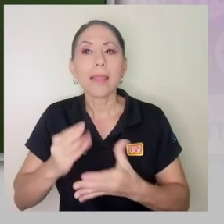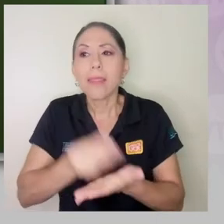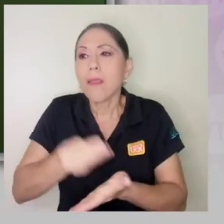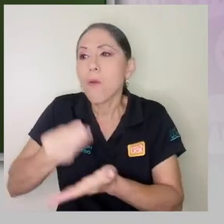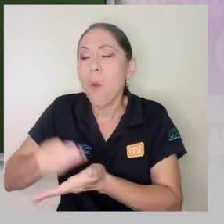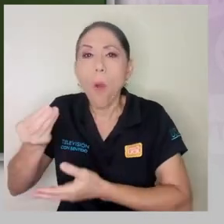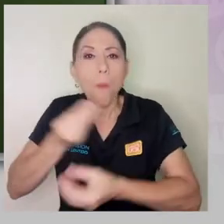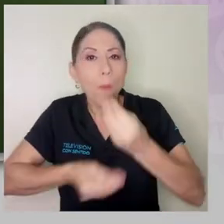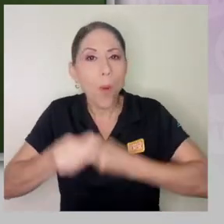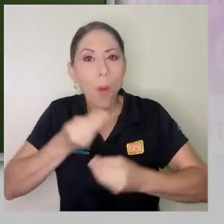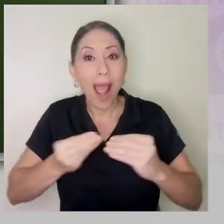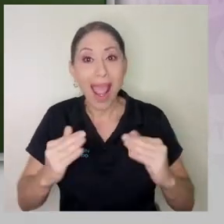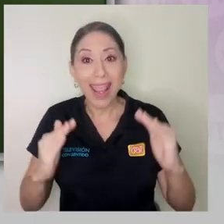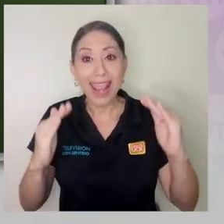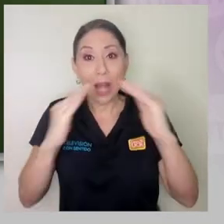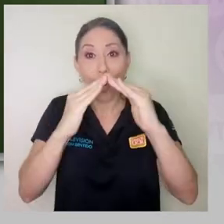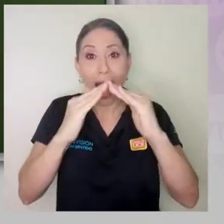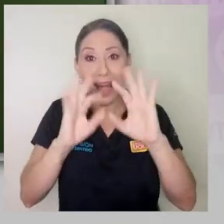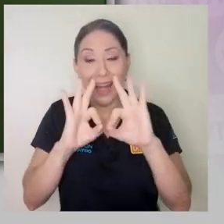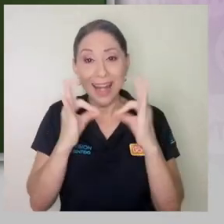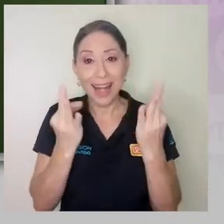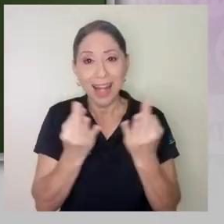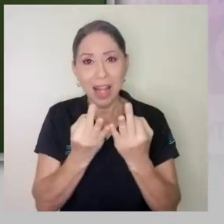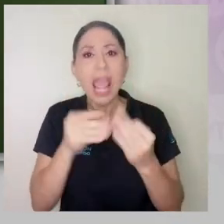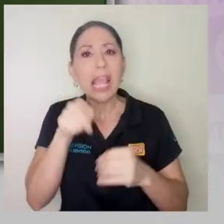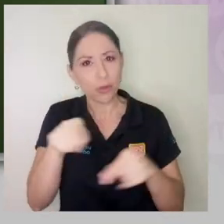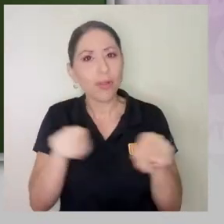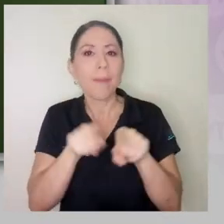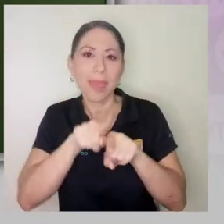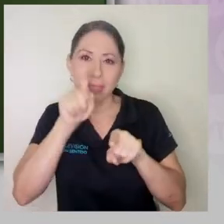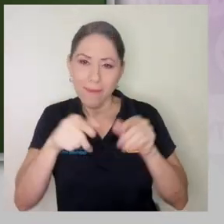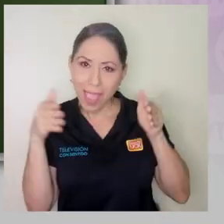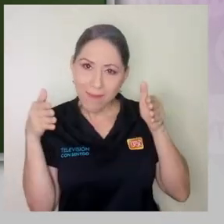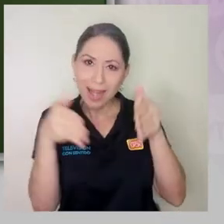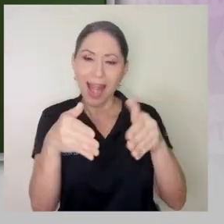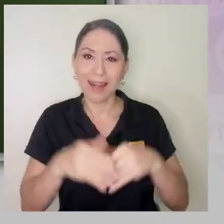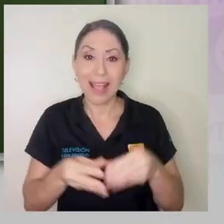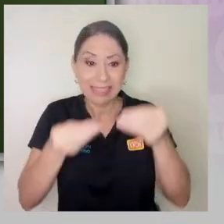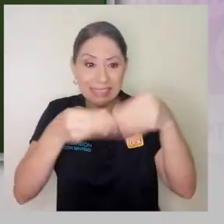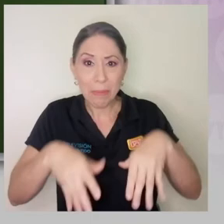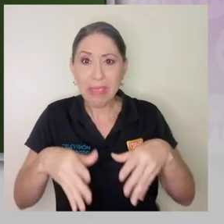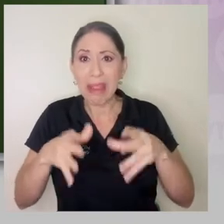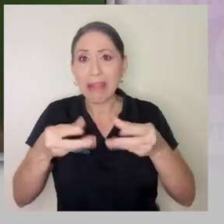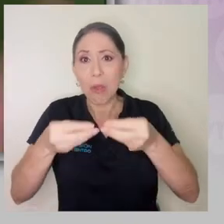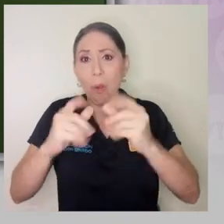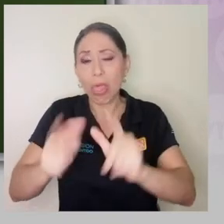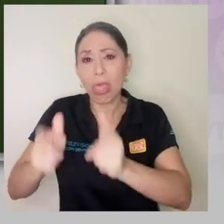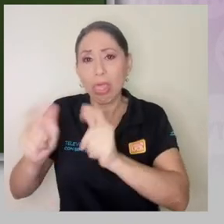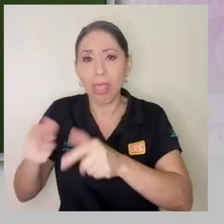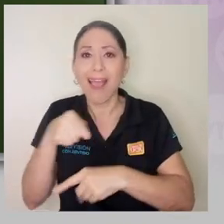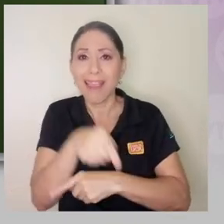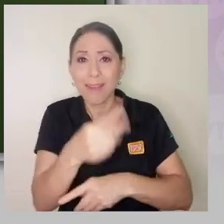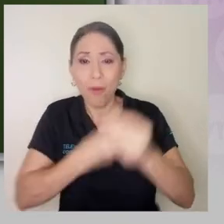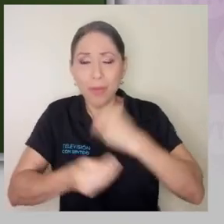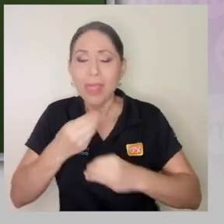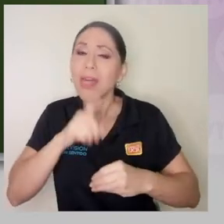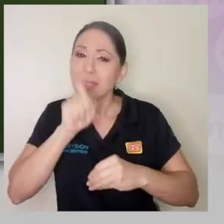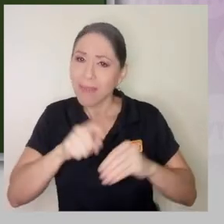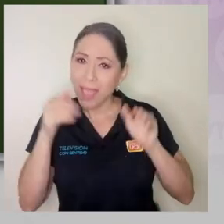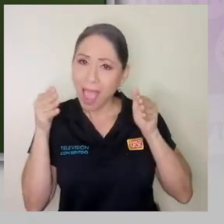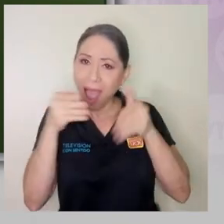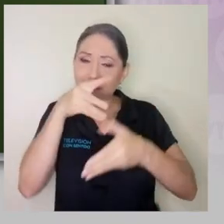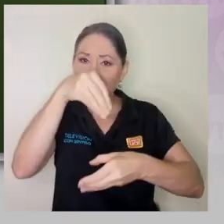hogar, la pérdida de desperdicio a nivel del hogar hay que abarcarla. Y también la idea era adaptar un poquito más la parte de la